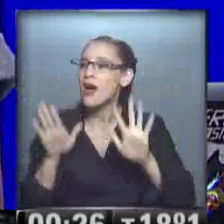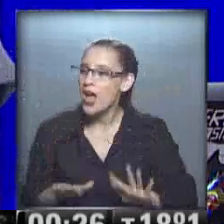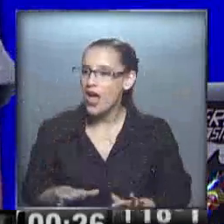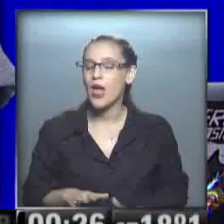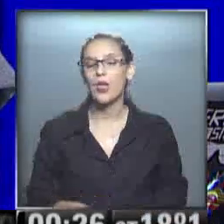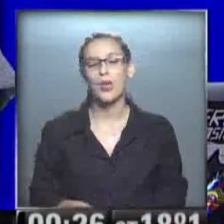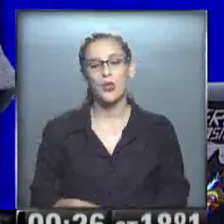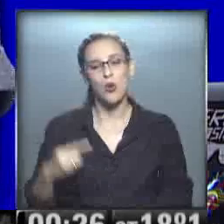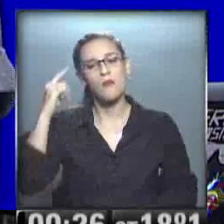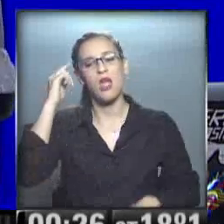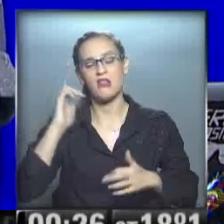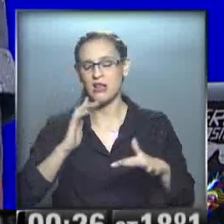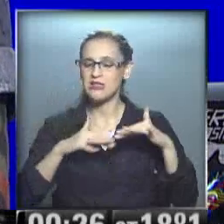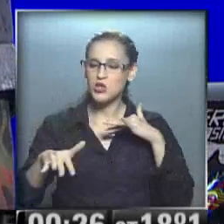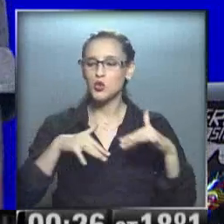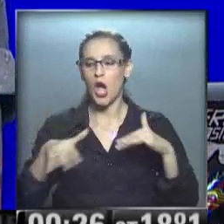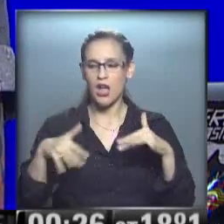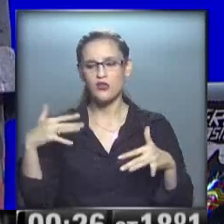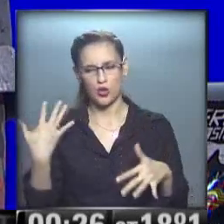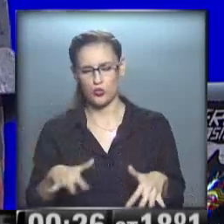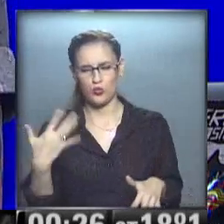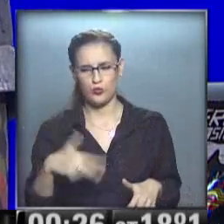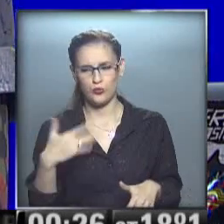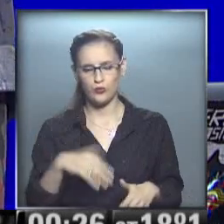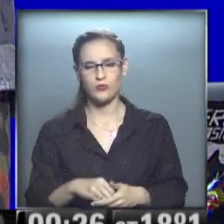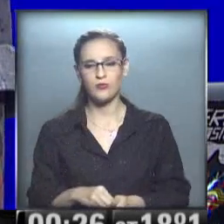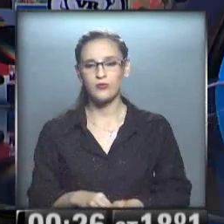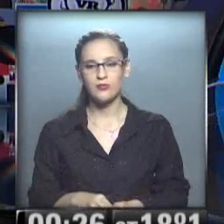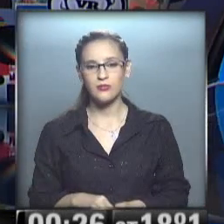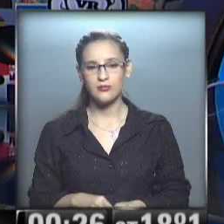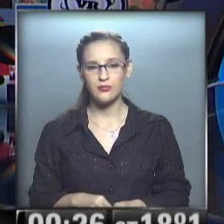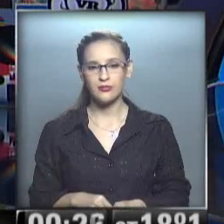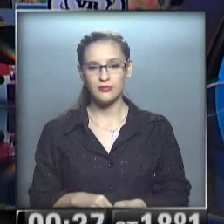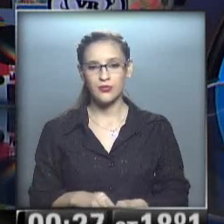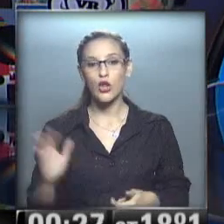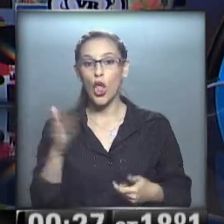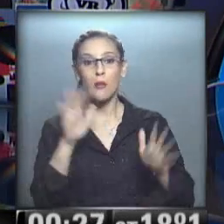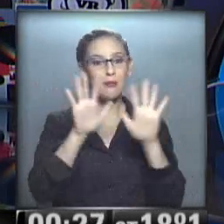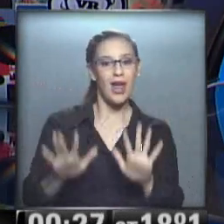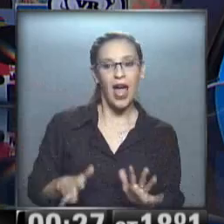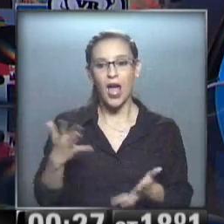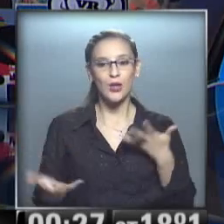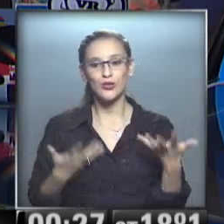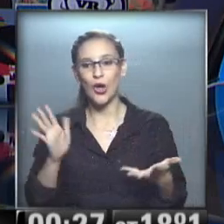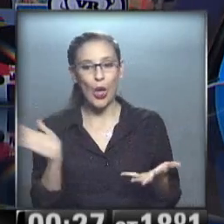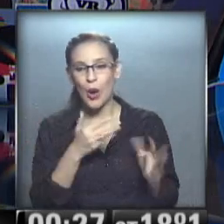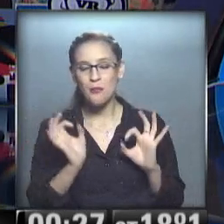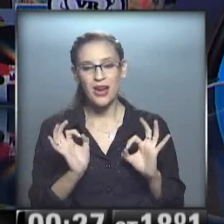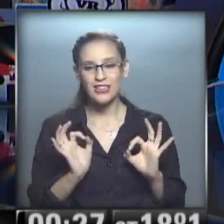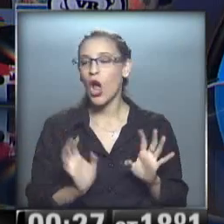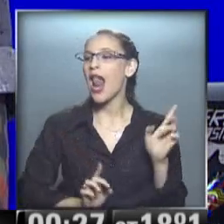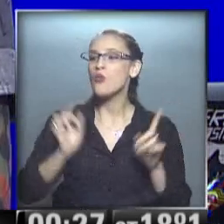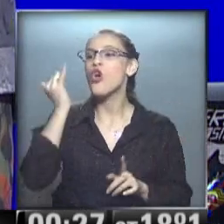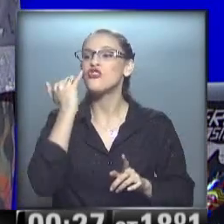me imagino una situación muy, muy, muy presente. Quedar muchos ya preparando el bolsito, preparando la cosita. Algunos ya están